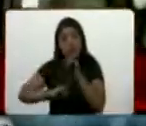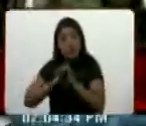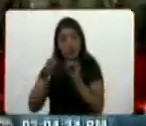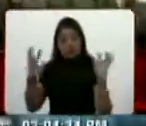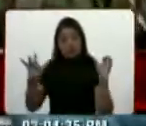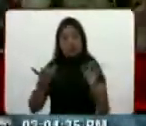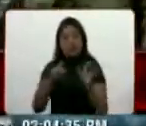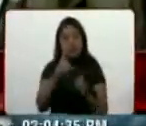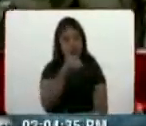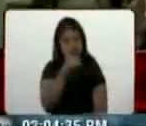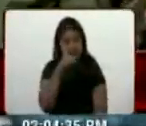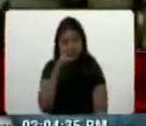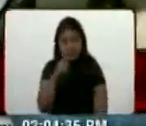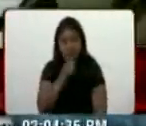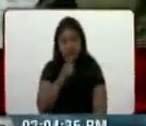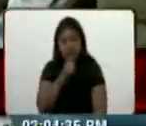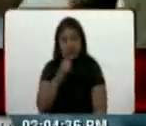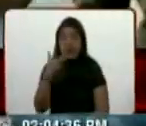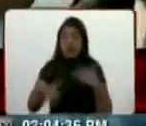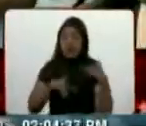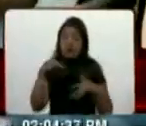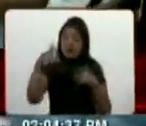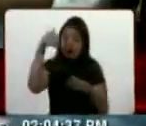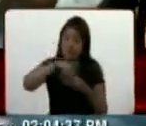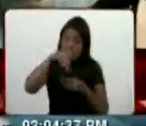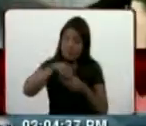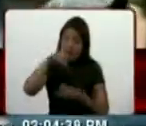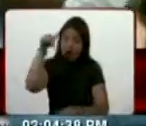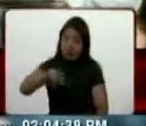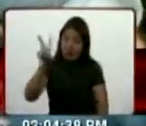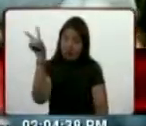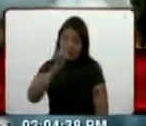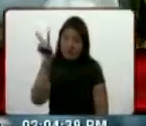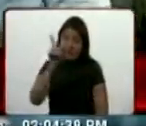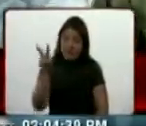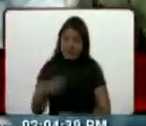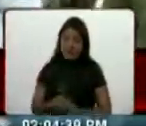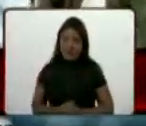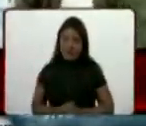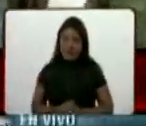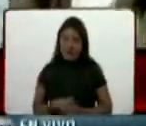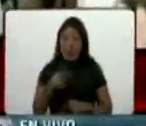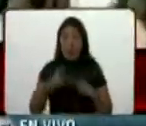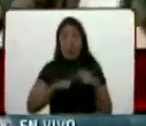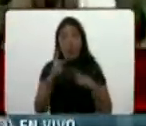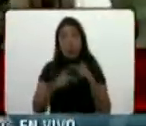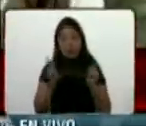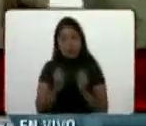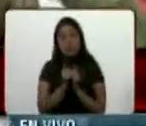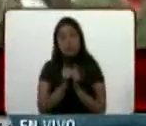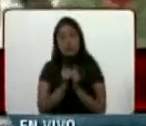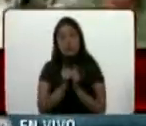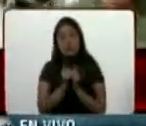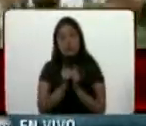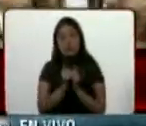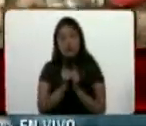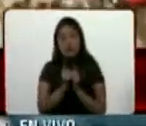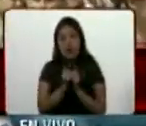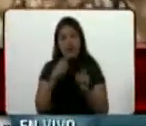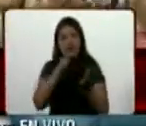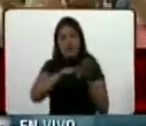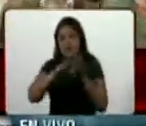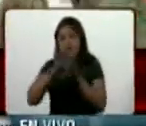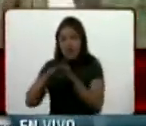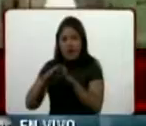esta jornada electoral que se lleva en nuestro país. Un proceso corto de convocatoria a